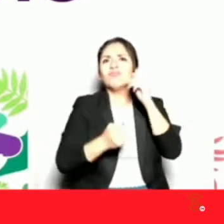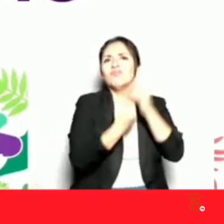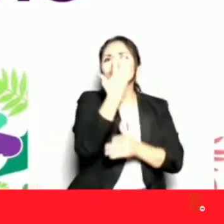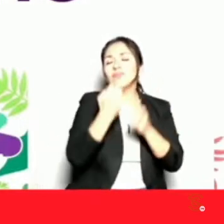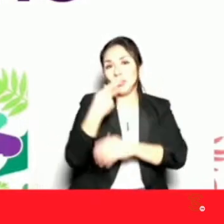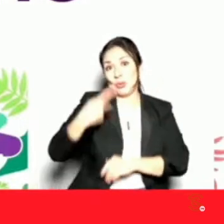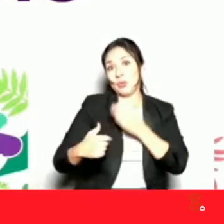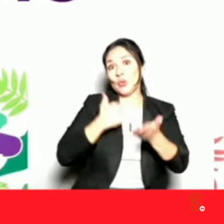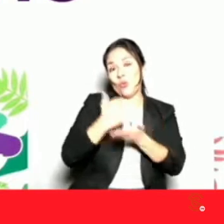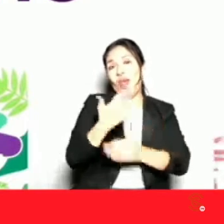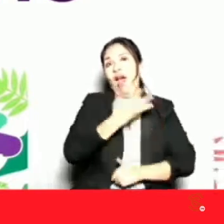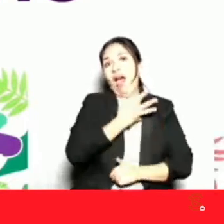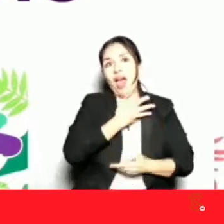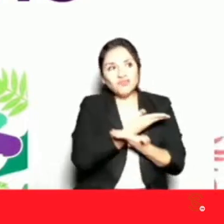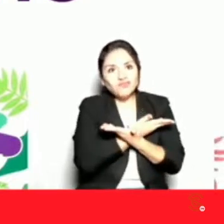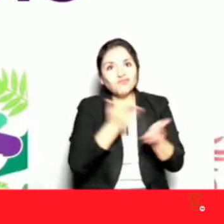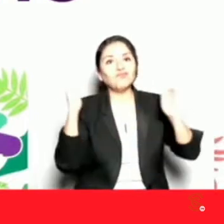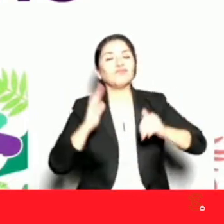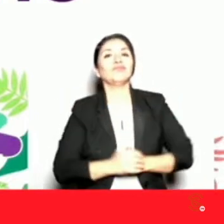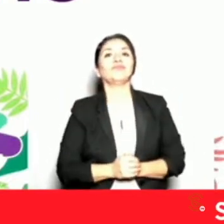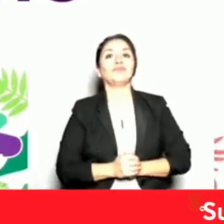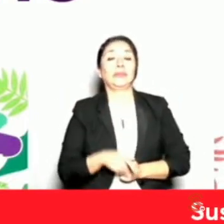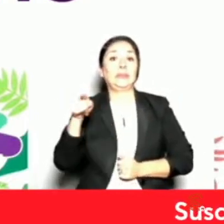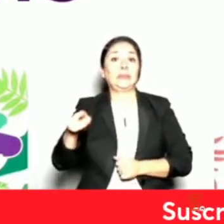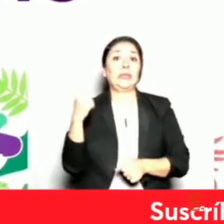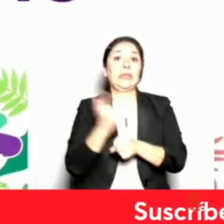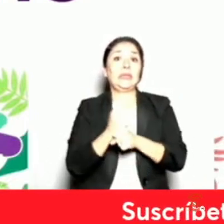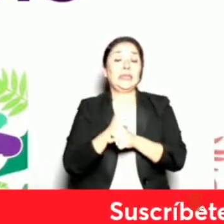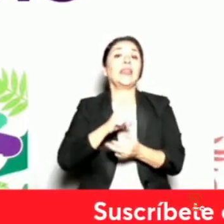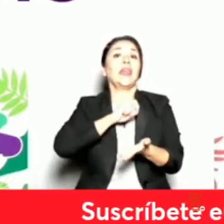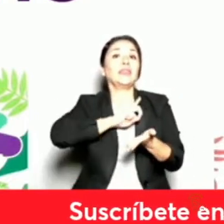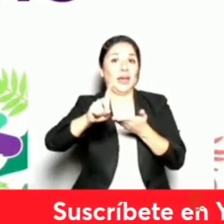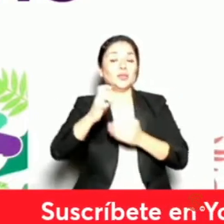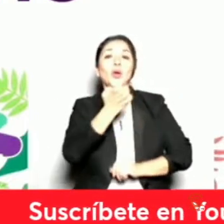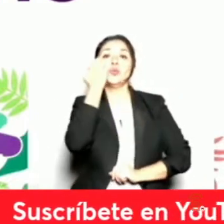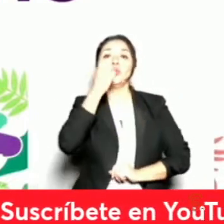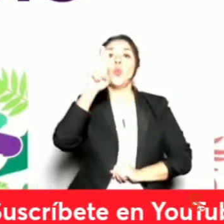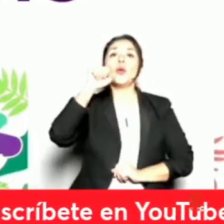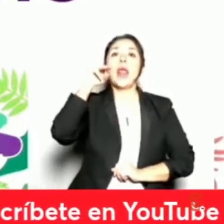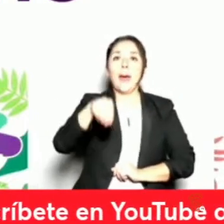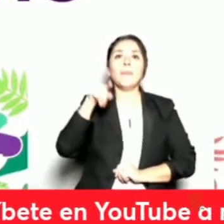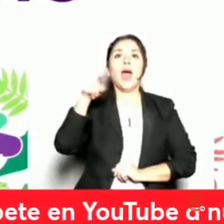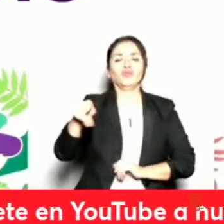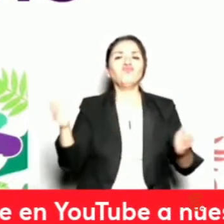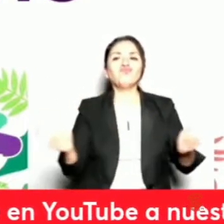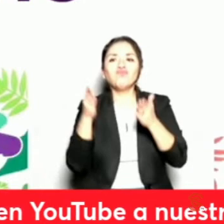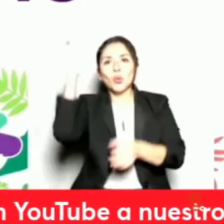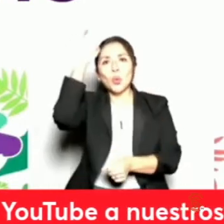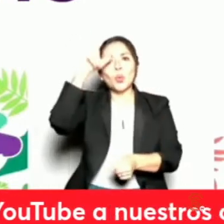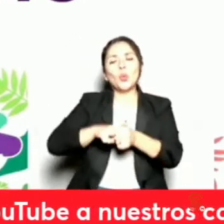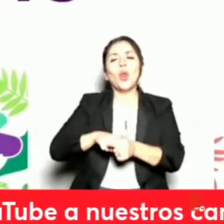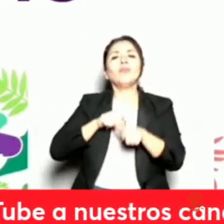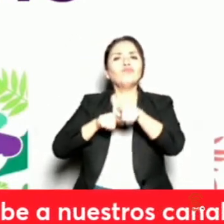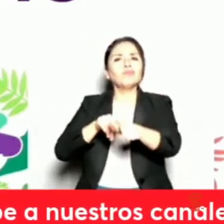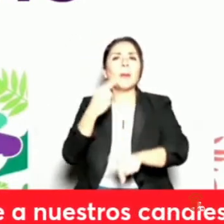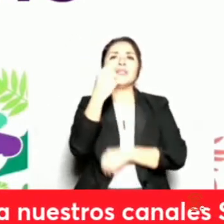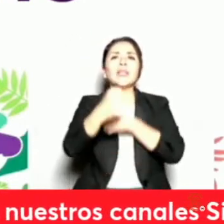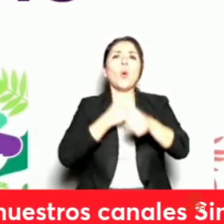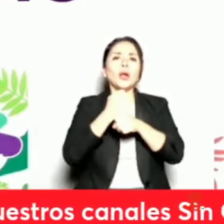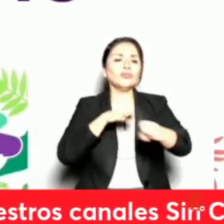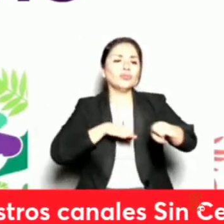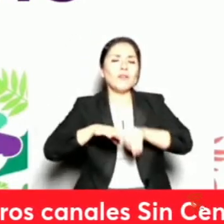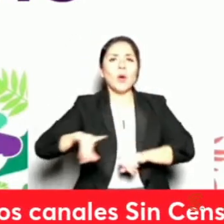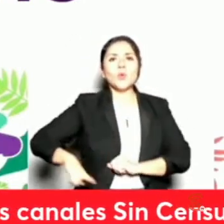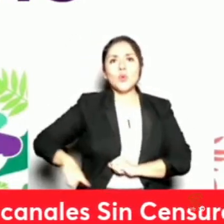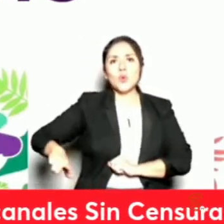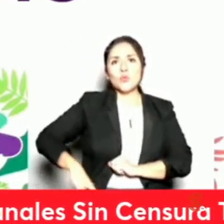ciudad. Es licenciada en Derecho por la UNAM, promotora cultural con más de 25 años de experiencia en el servicio público